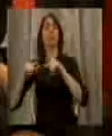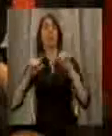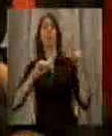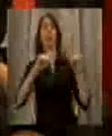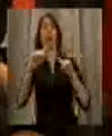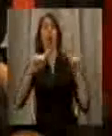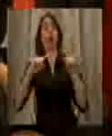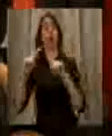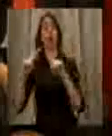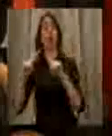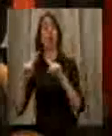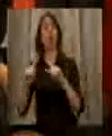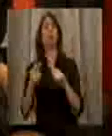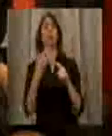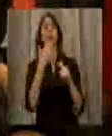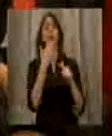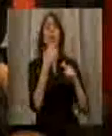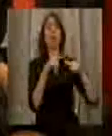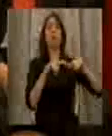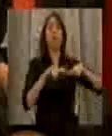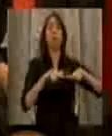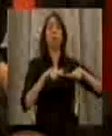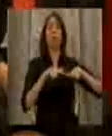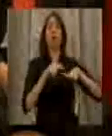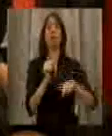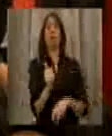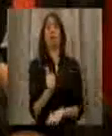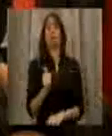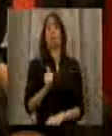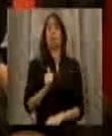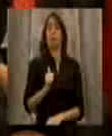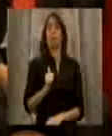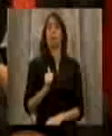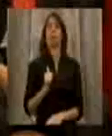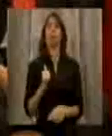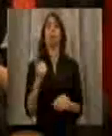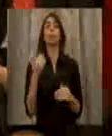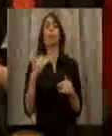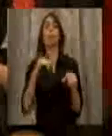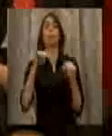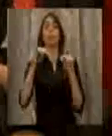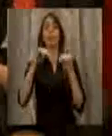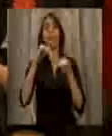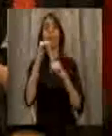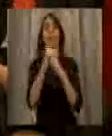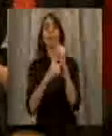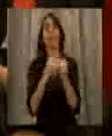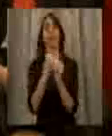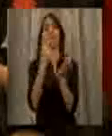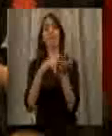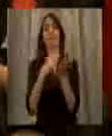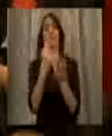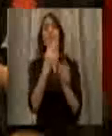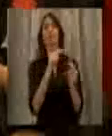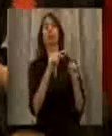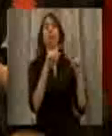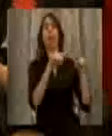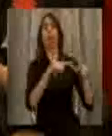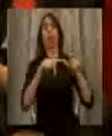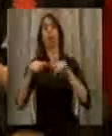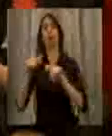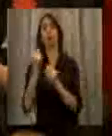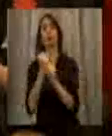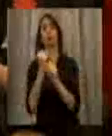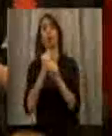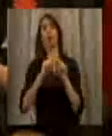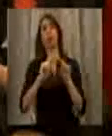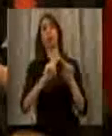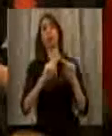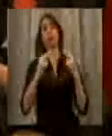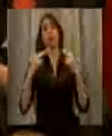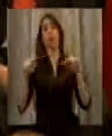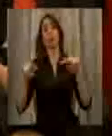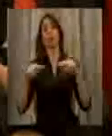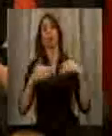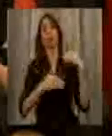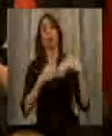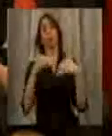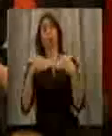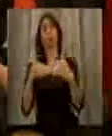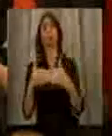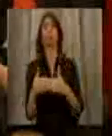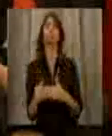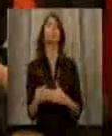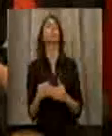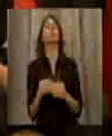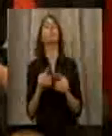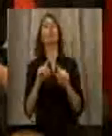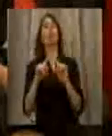como en la Unidad de Cumplimiento por el trabajo desplegado durante el año 2012. Otra tarea muy importante es